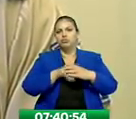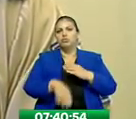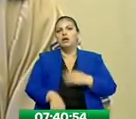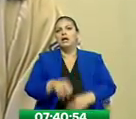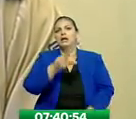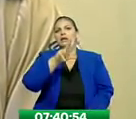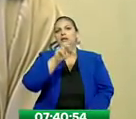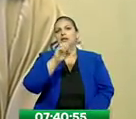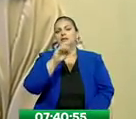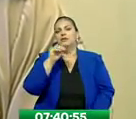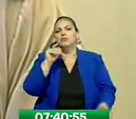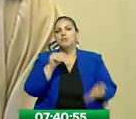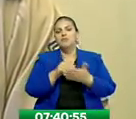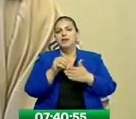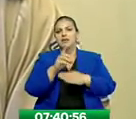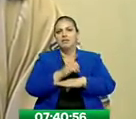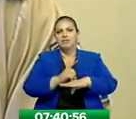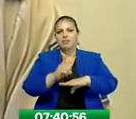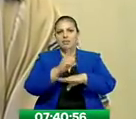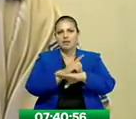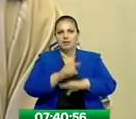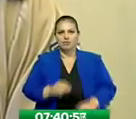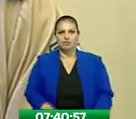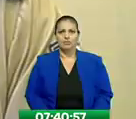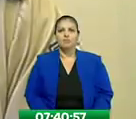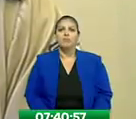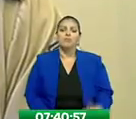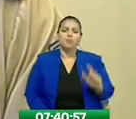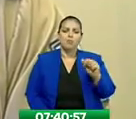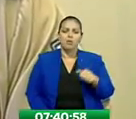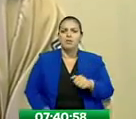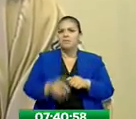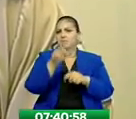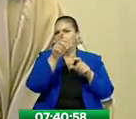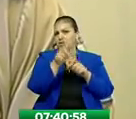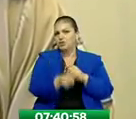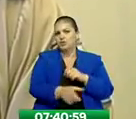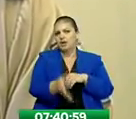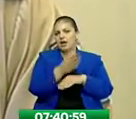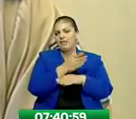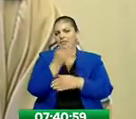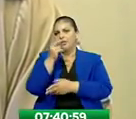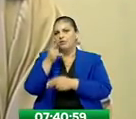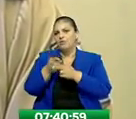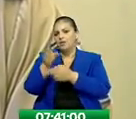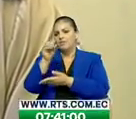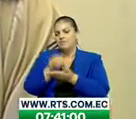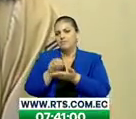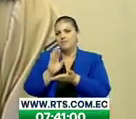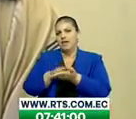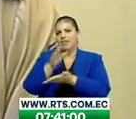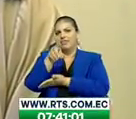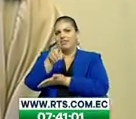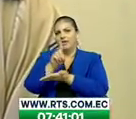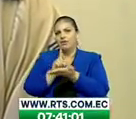a personas requeridas por orden de la autoridad competente. Esto ya se va a ir implementando